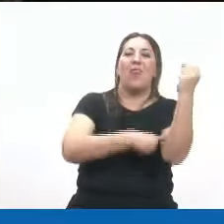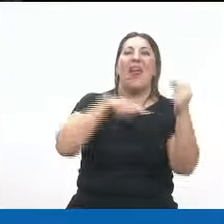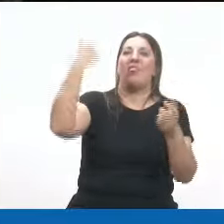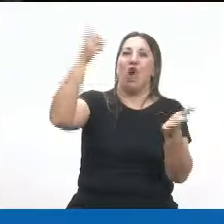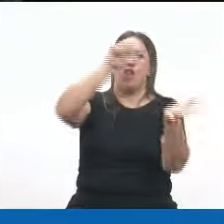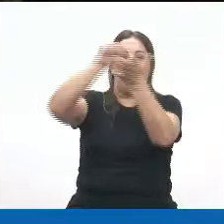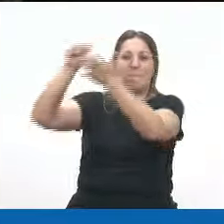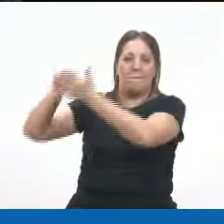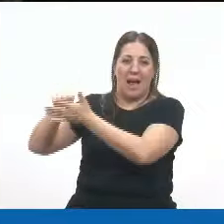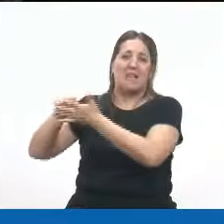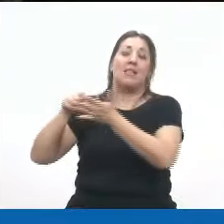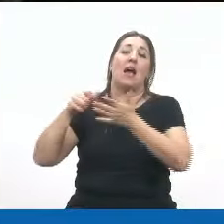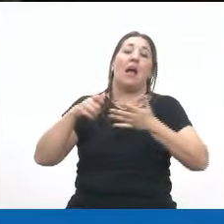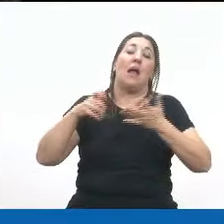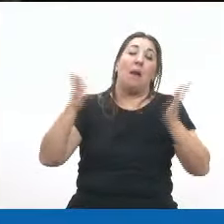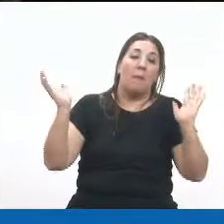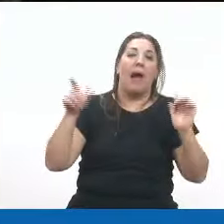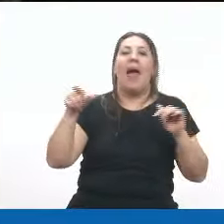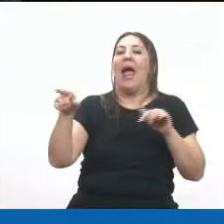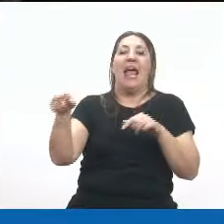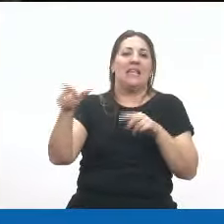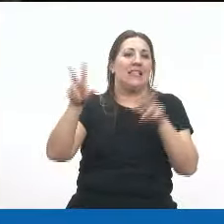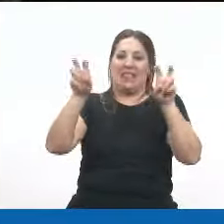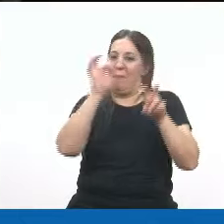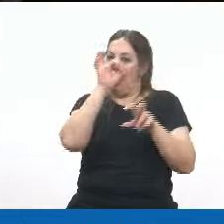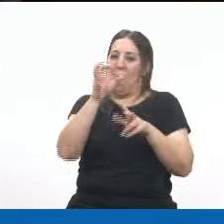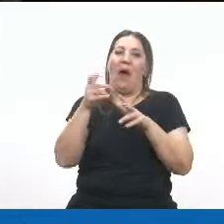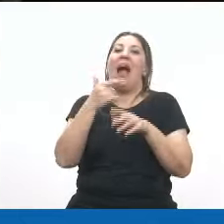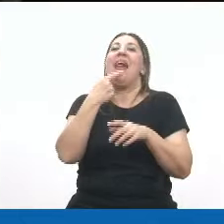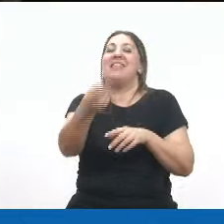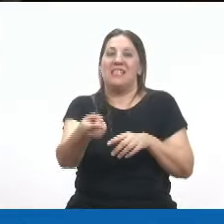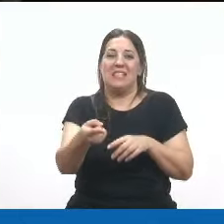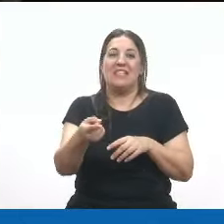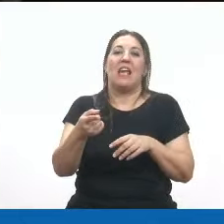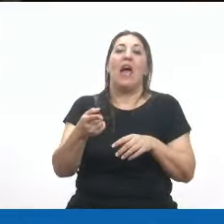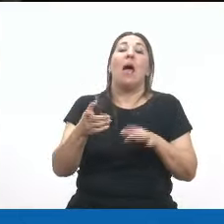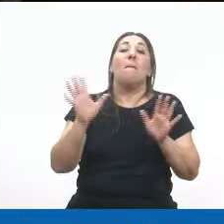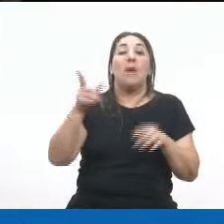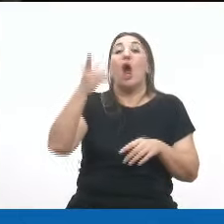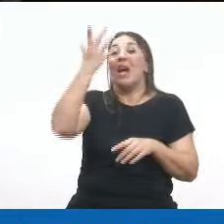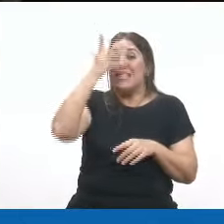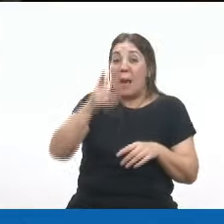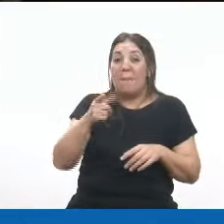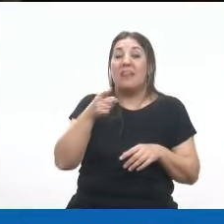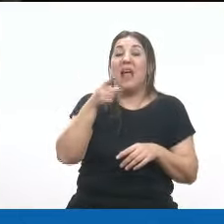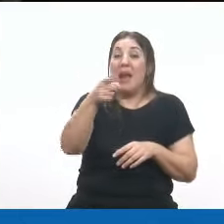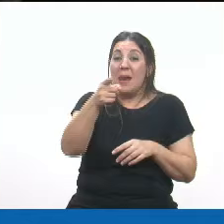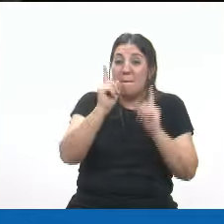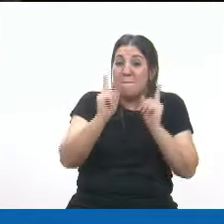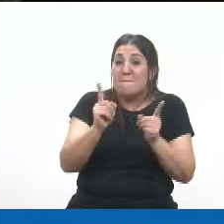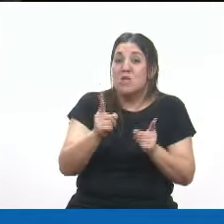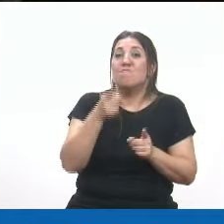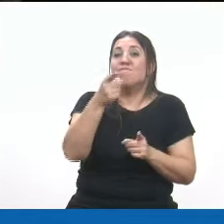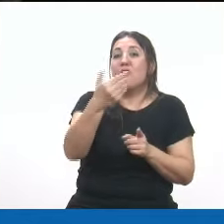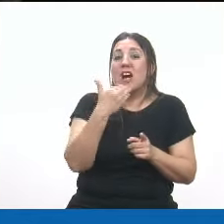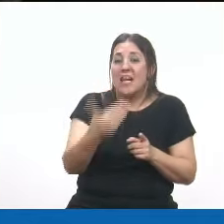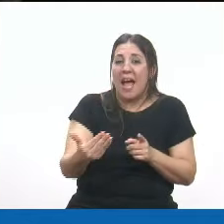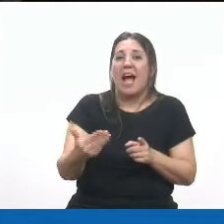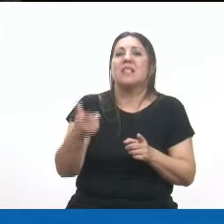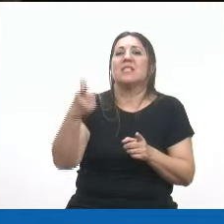Pero bueno San Martín bueno San Martín fue quien incluyó en sus filas a fraulis